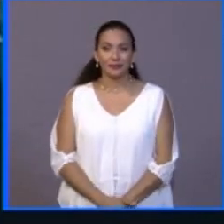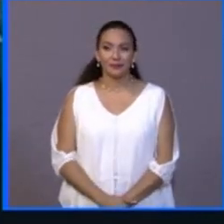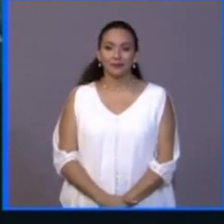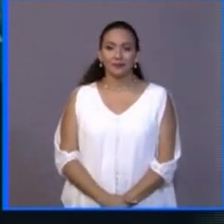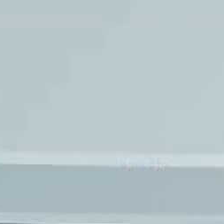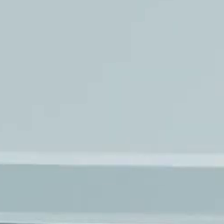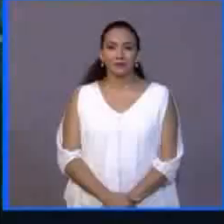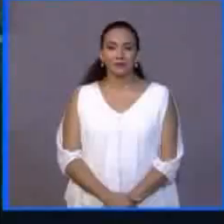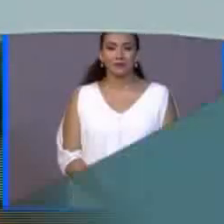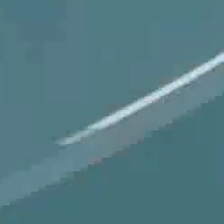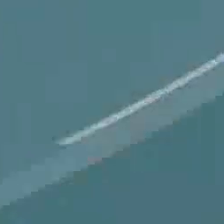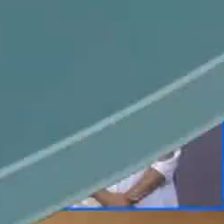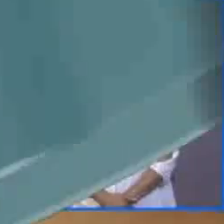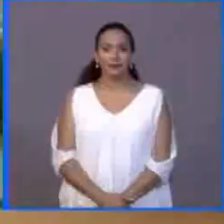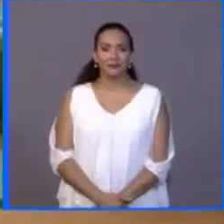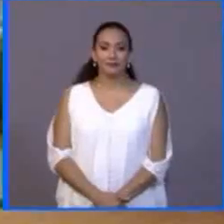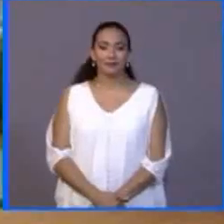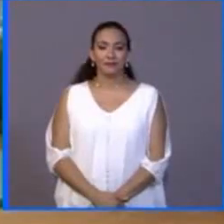Pérez.